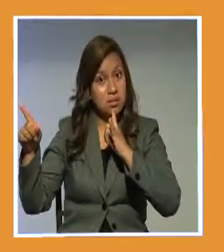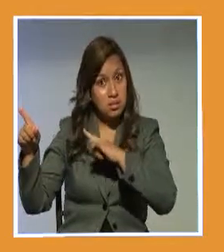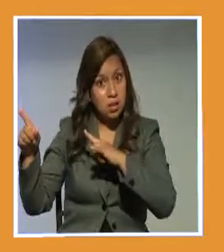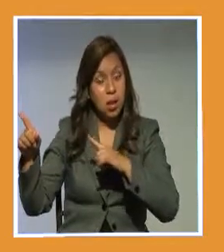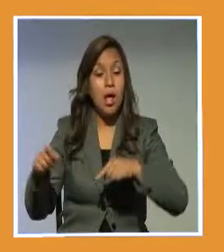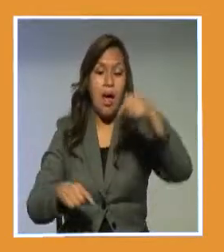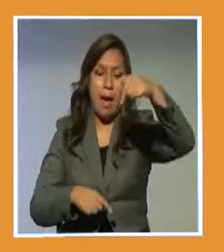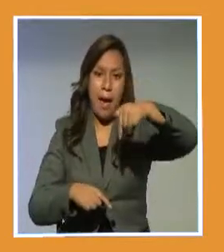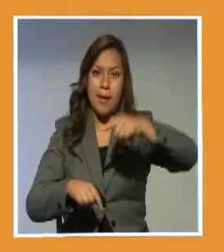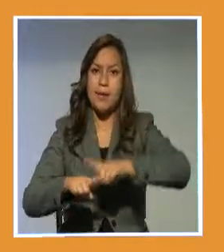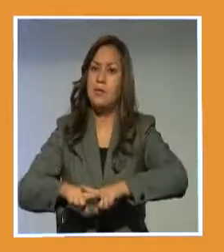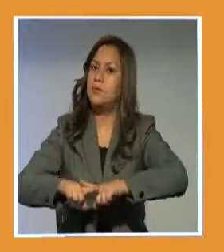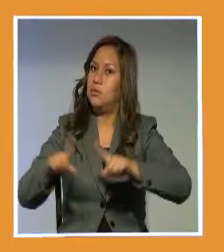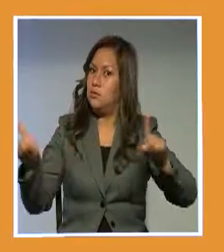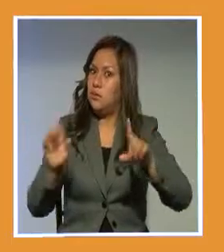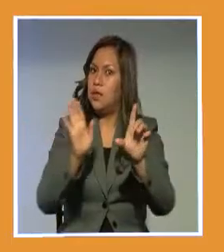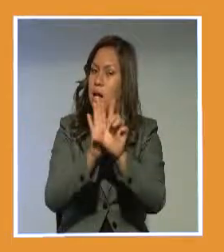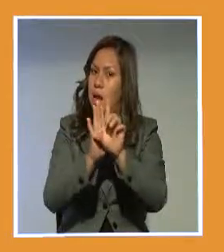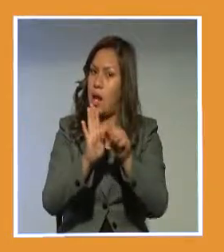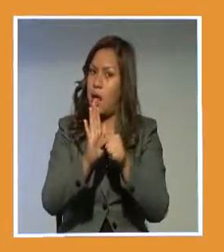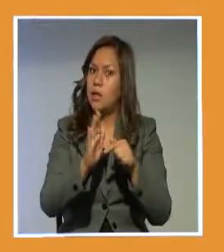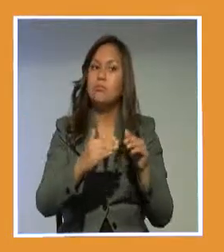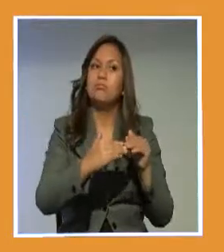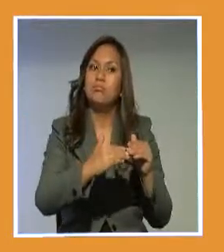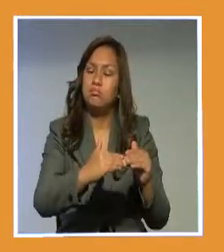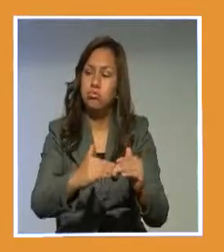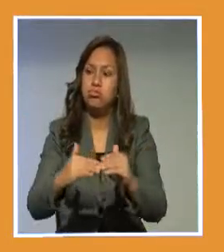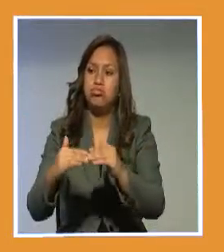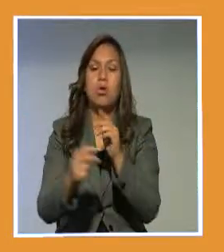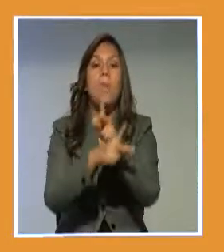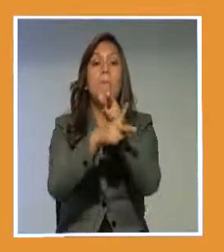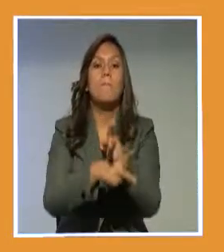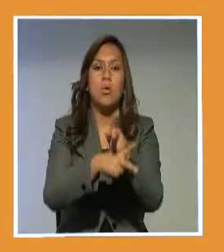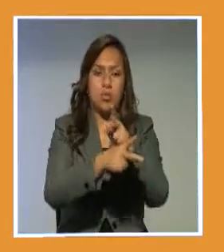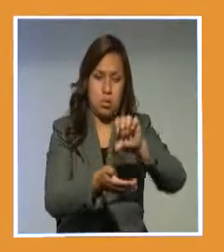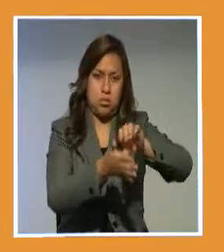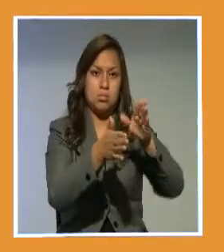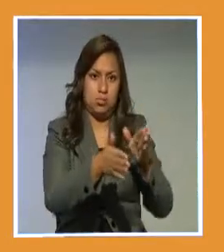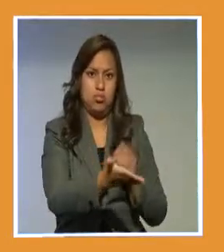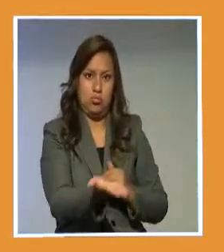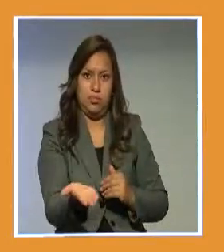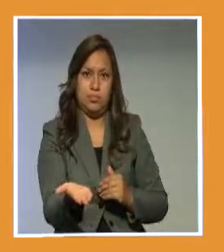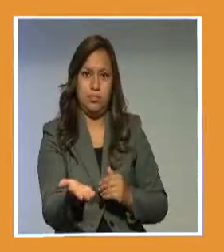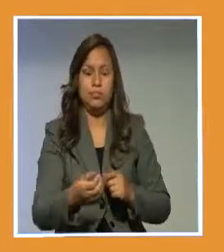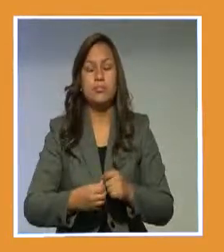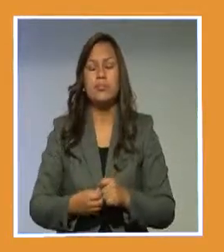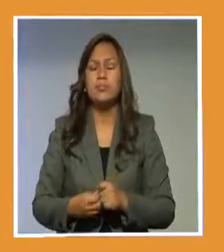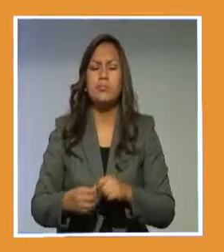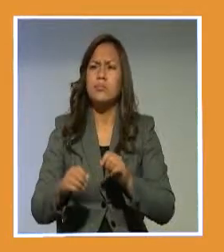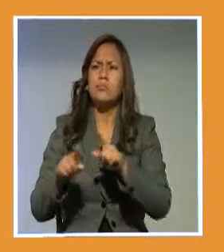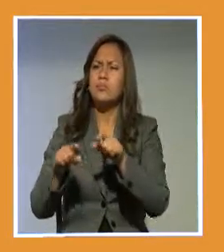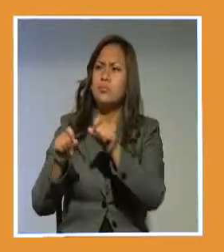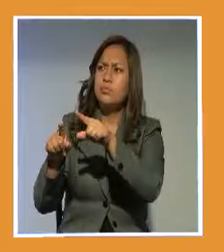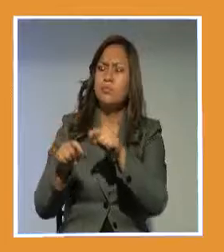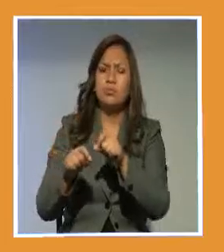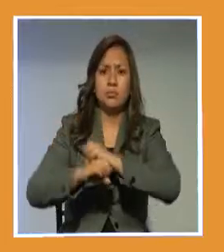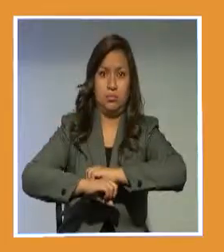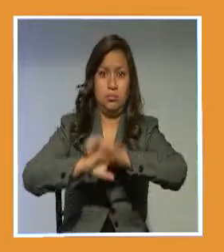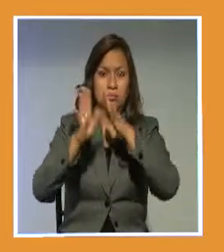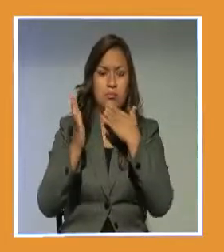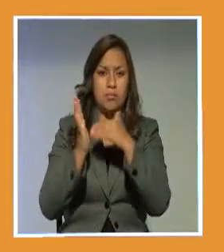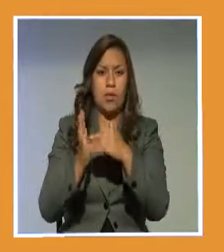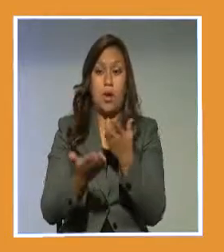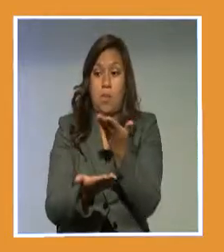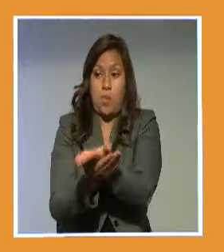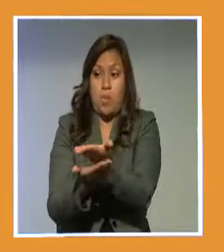burbujas de carácter inmobiliario en nuestro país. Presidenta, y una aclaración más con respecto a esta ley. ¿Qué pasó con la propuesta de